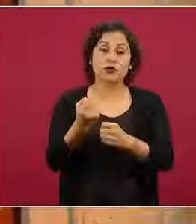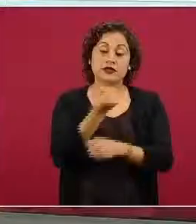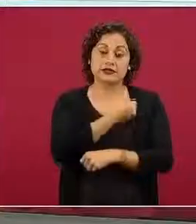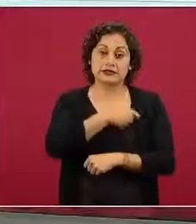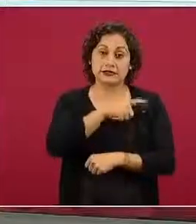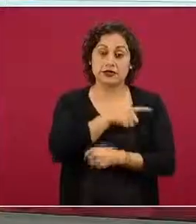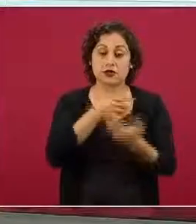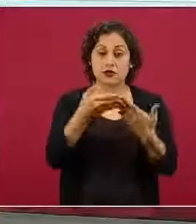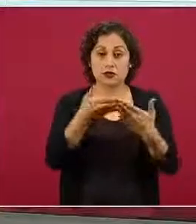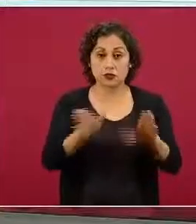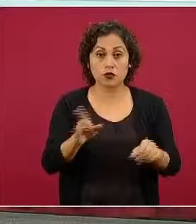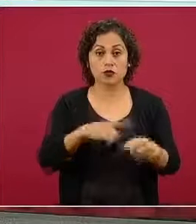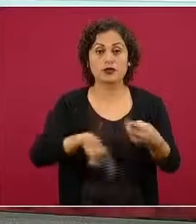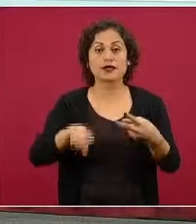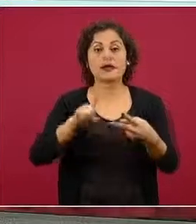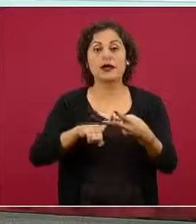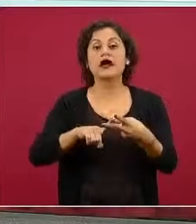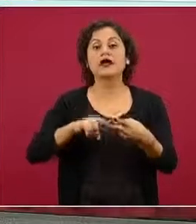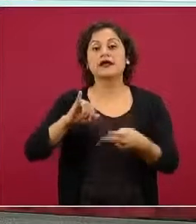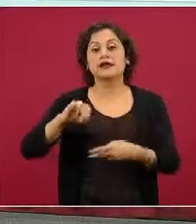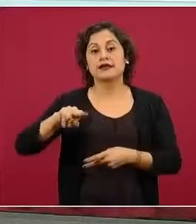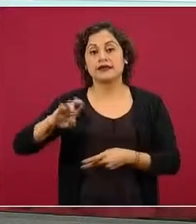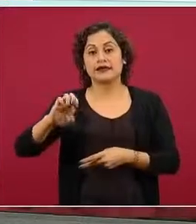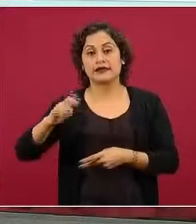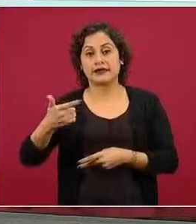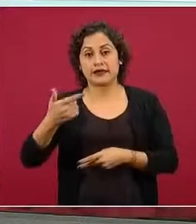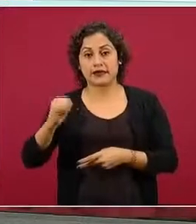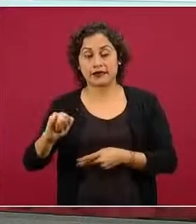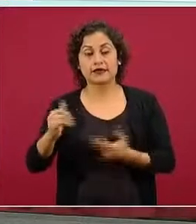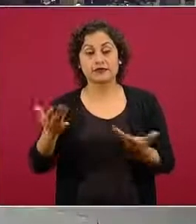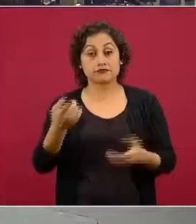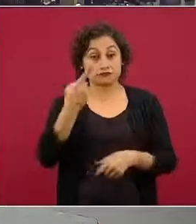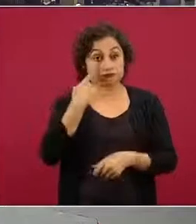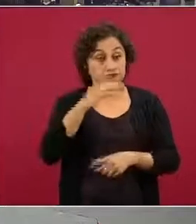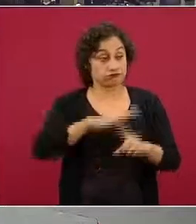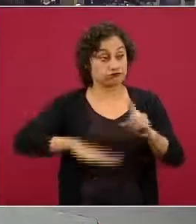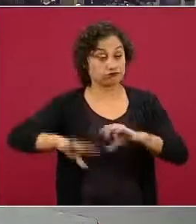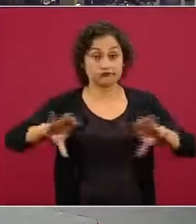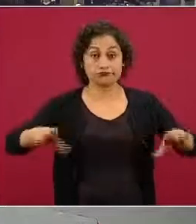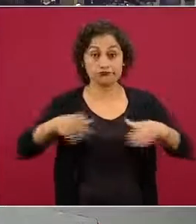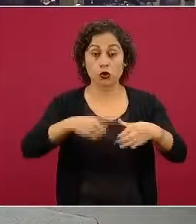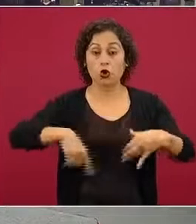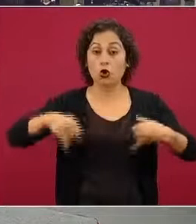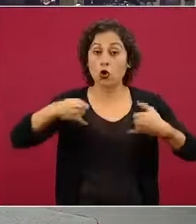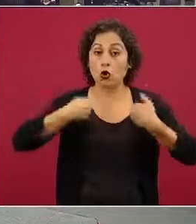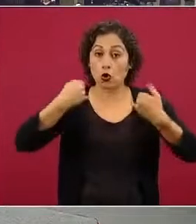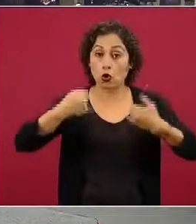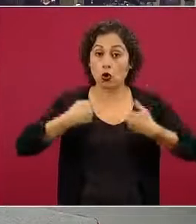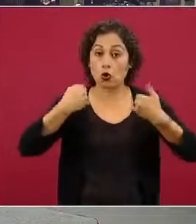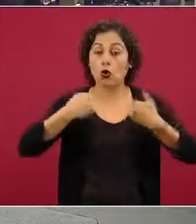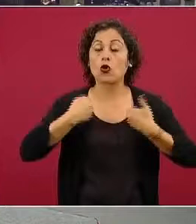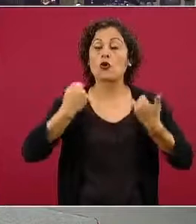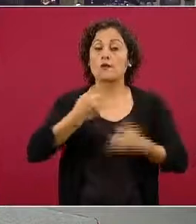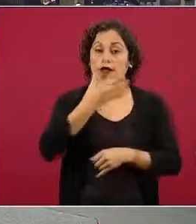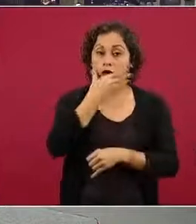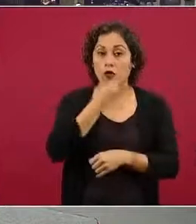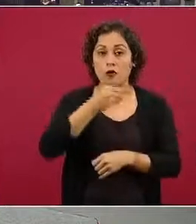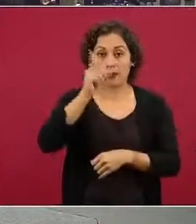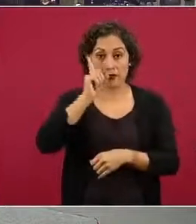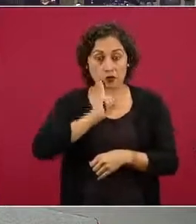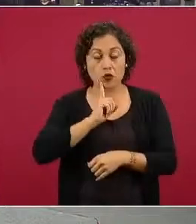el INEGI. La población adolescente, al igual que muchas otras poblaciones, pero particularmente las y los